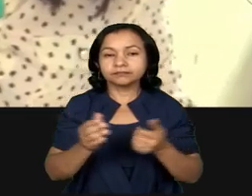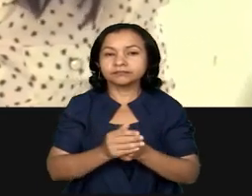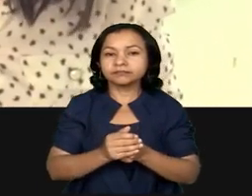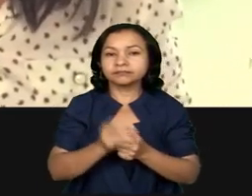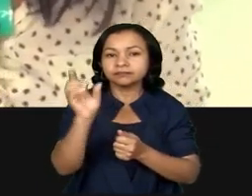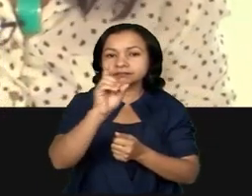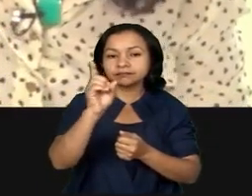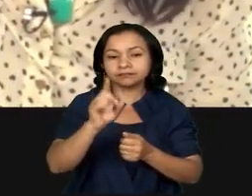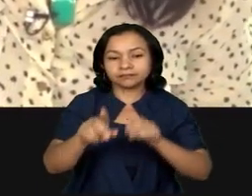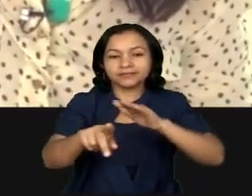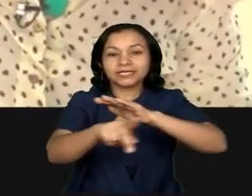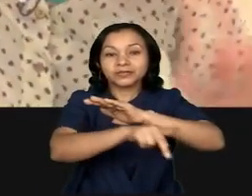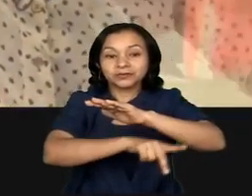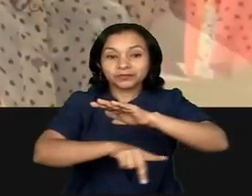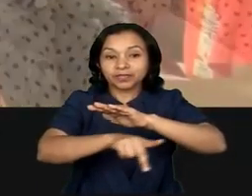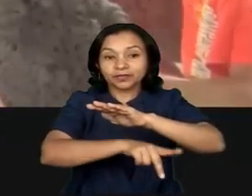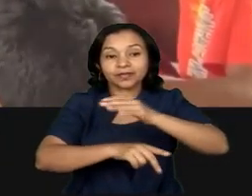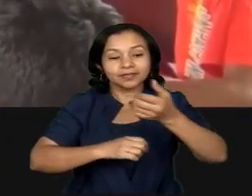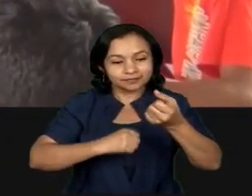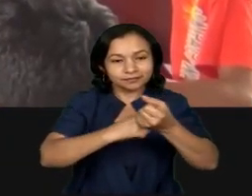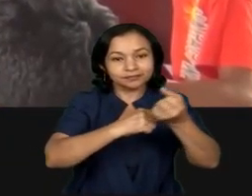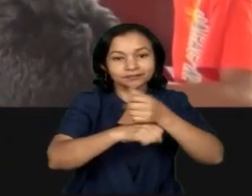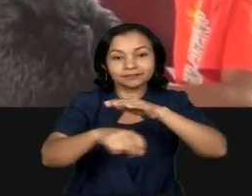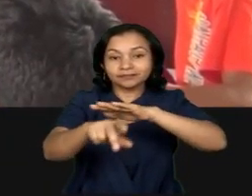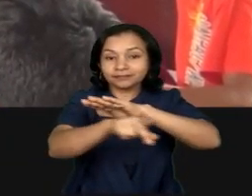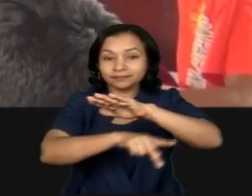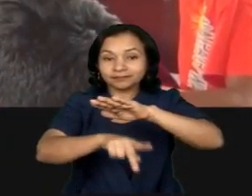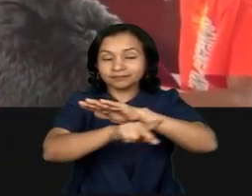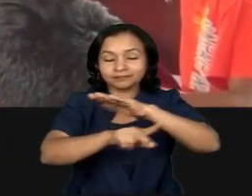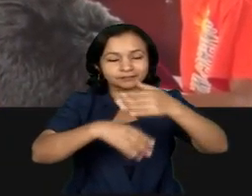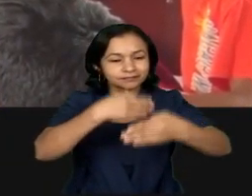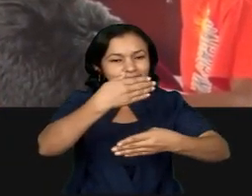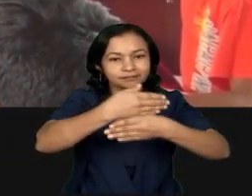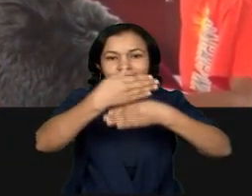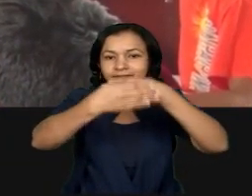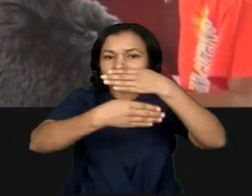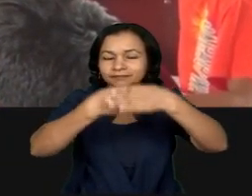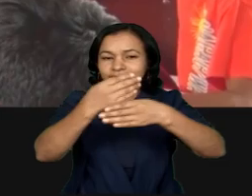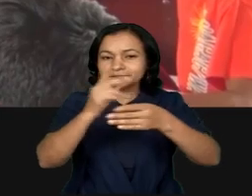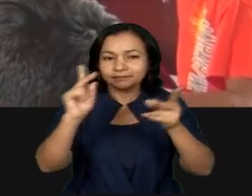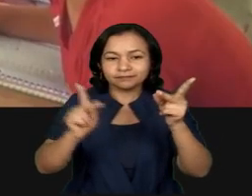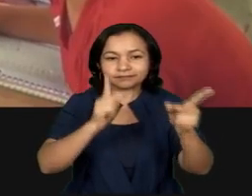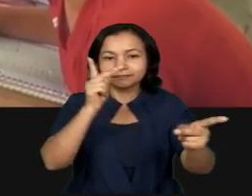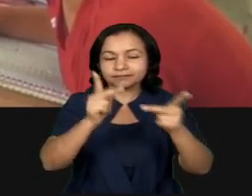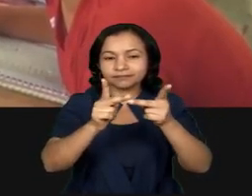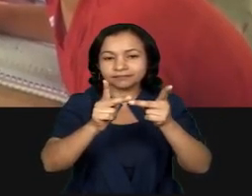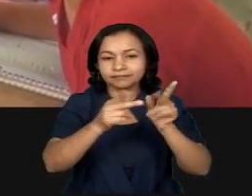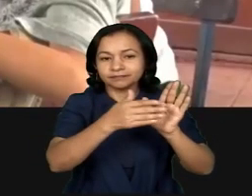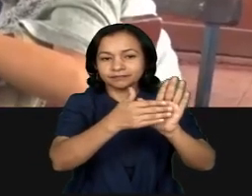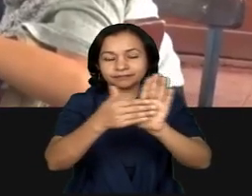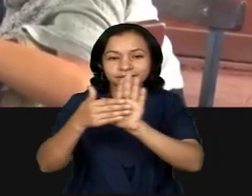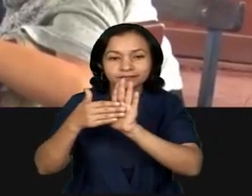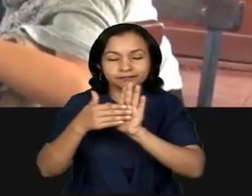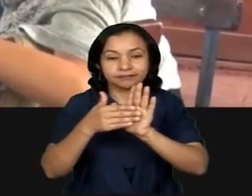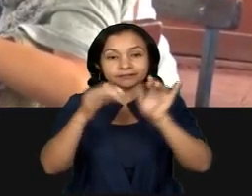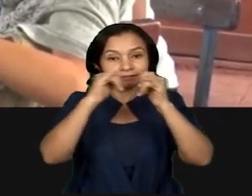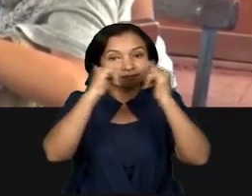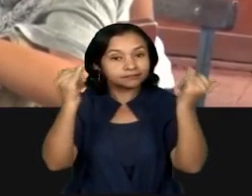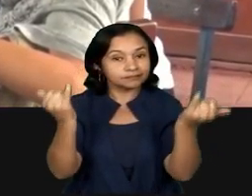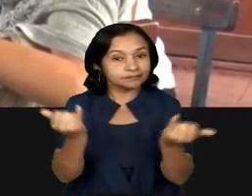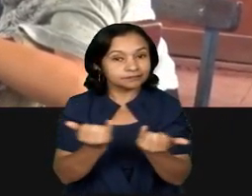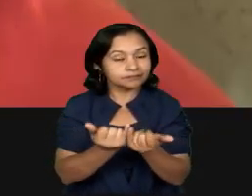en los preescolares. Se rediseñaron preescolares completamente en un modelo con estándares internacionales